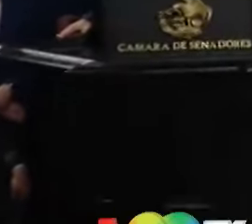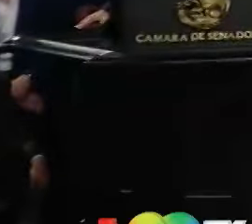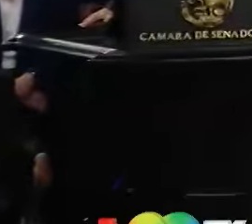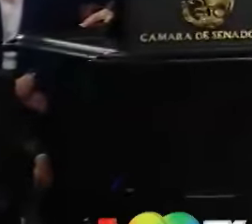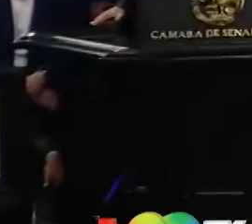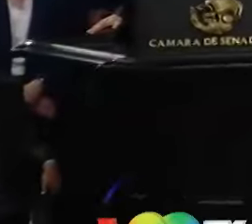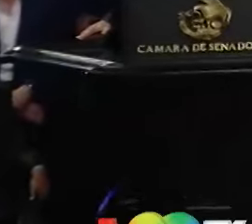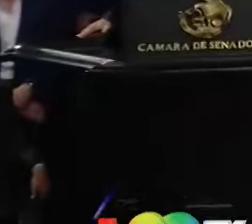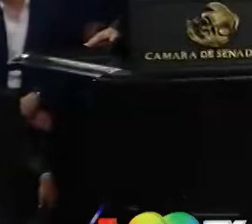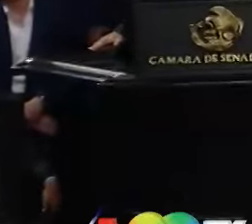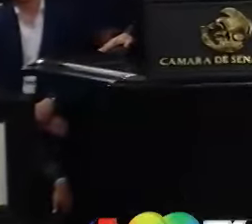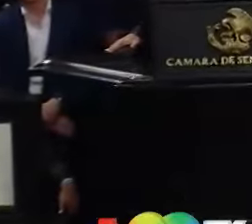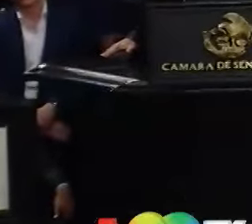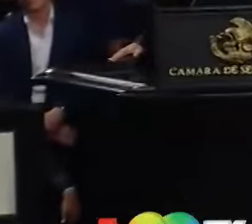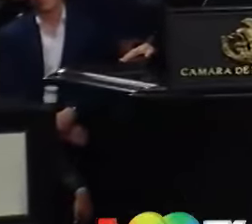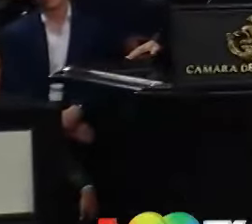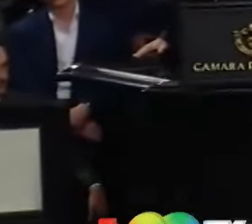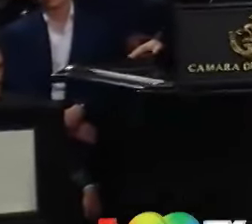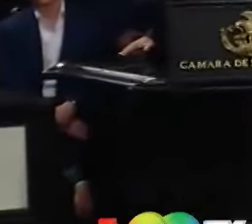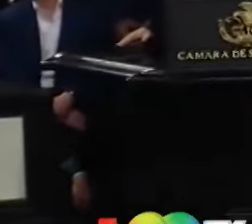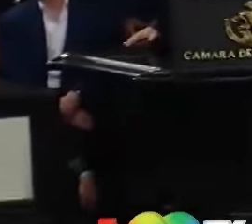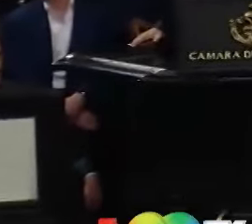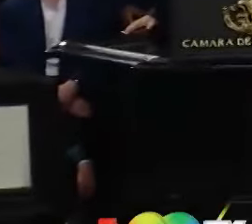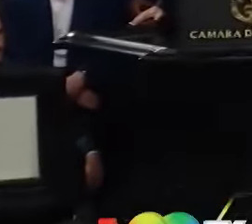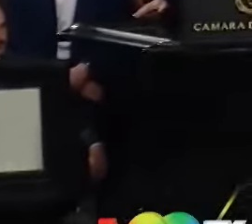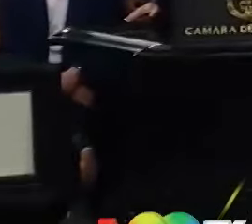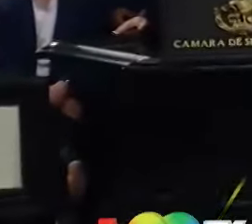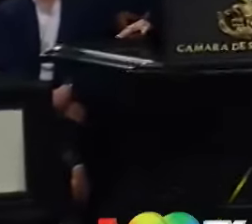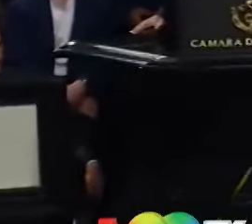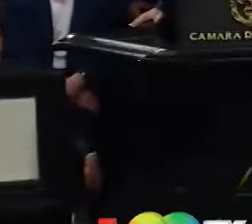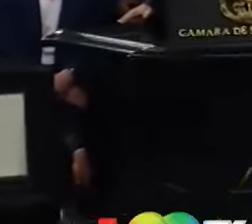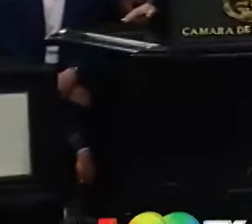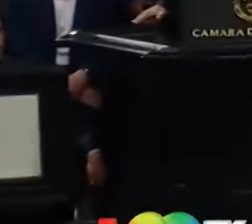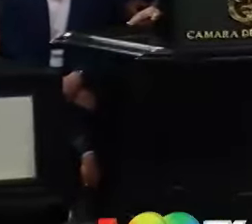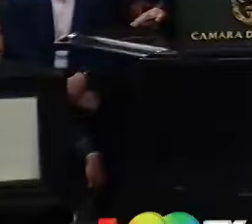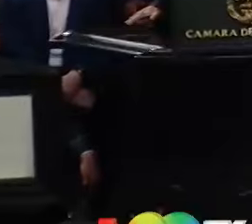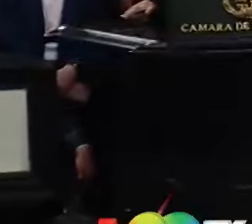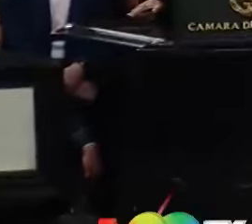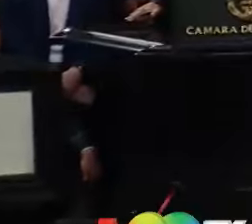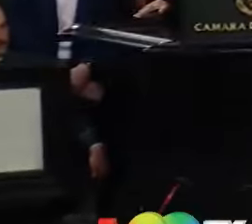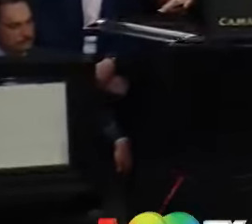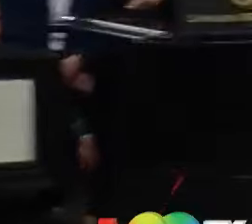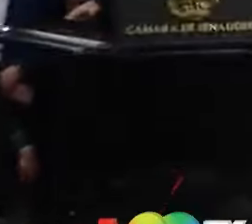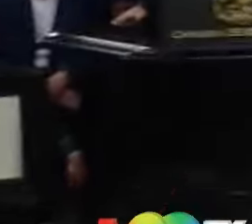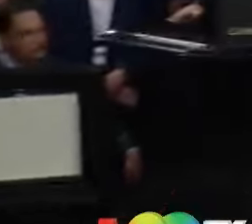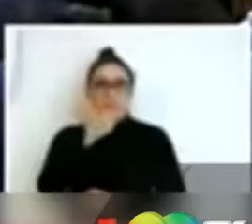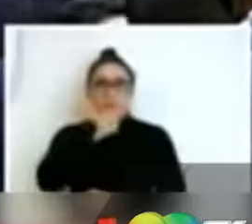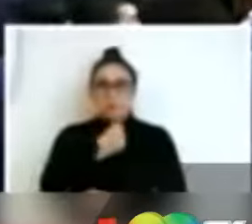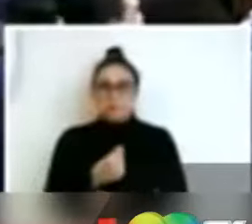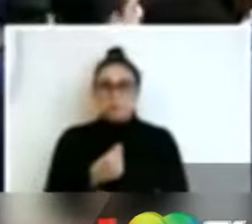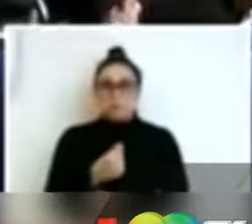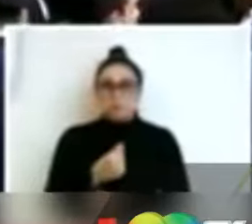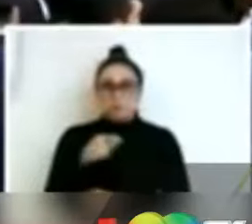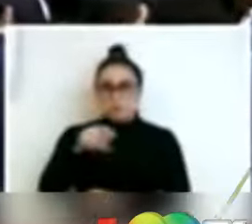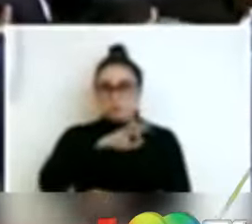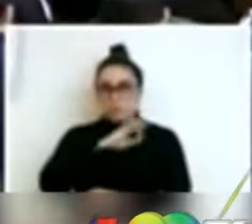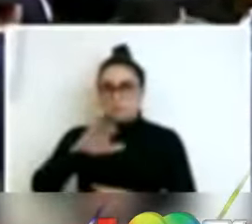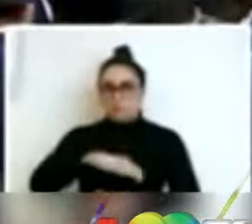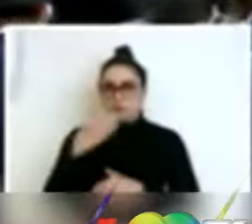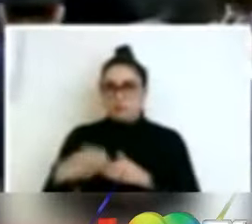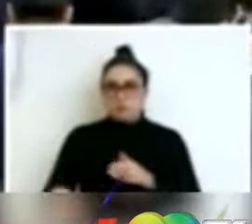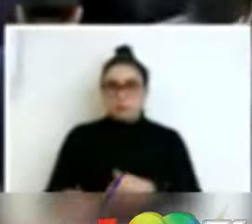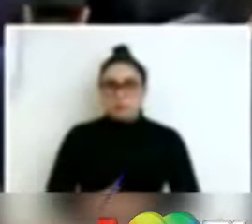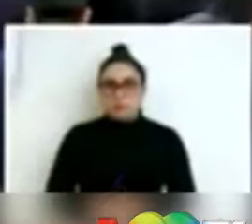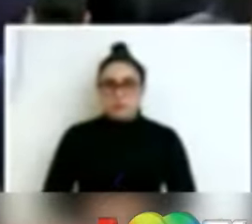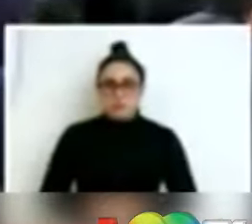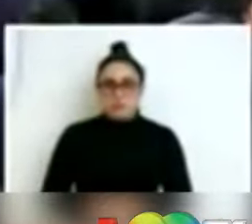de Acción Nacional que han estado provocando y buscando reventar la sesión. Señoras y